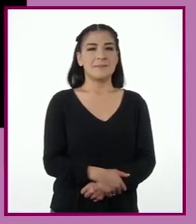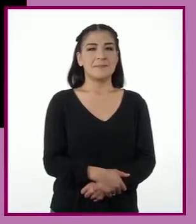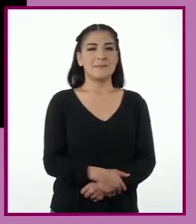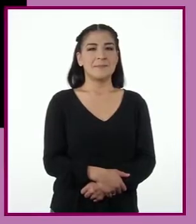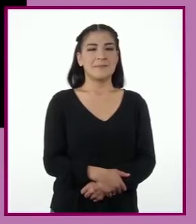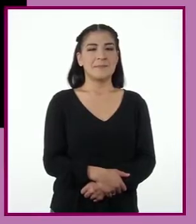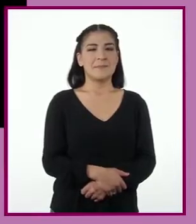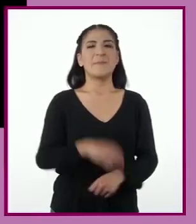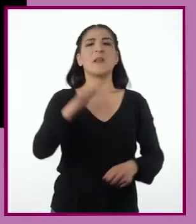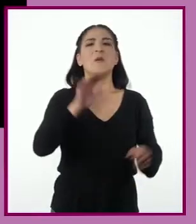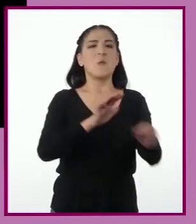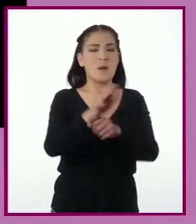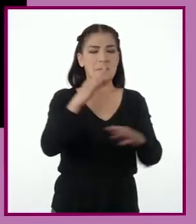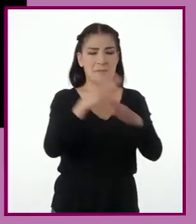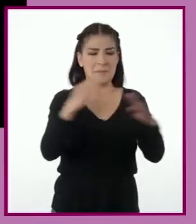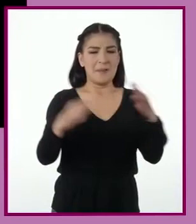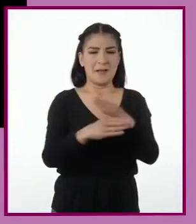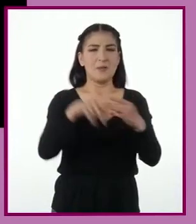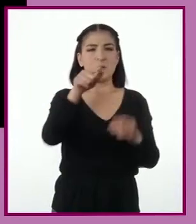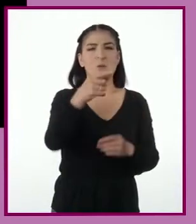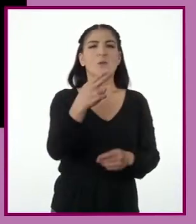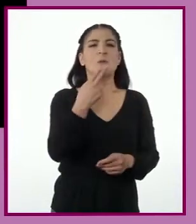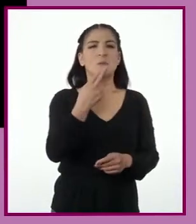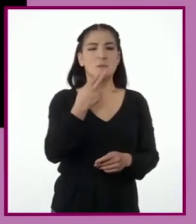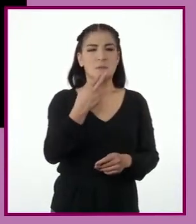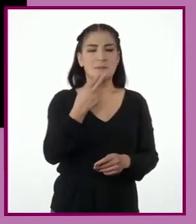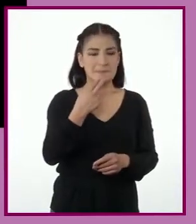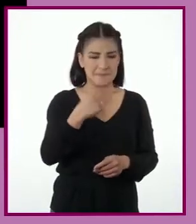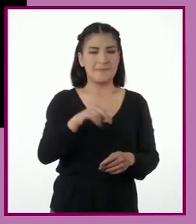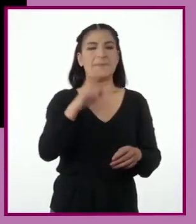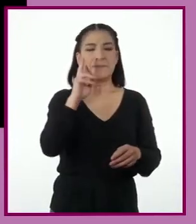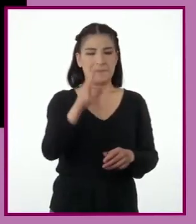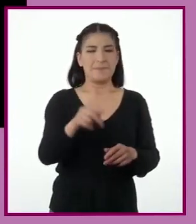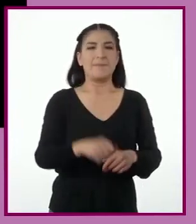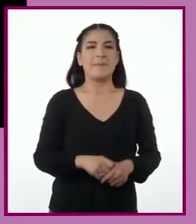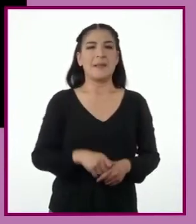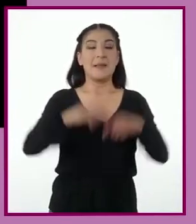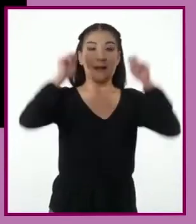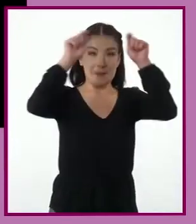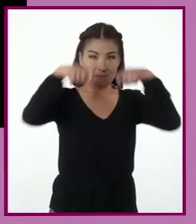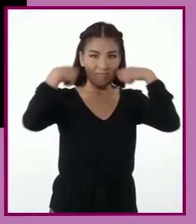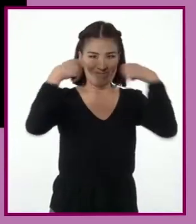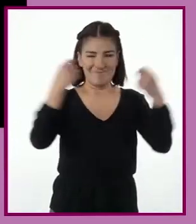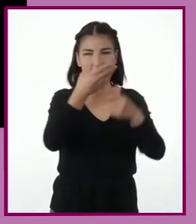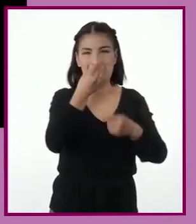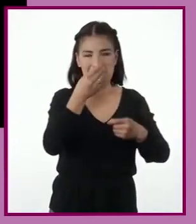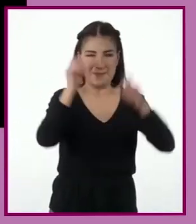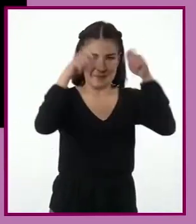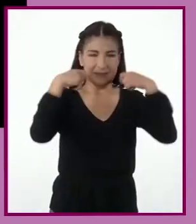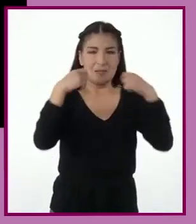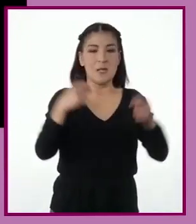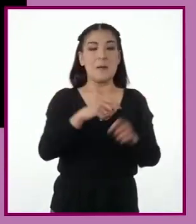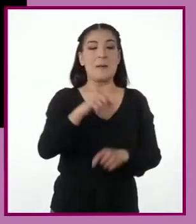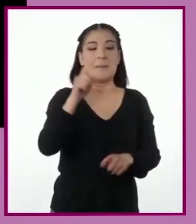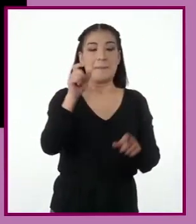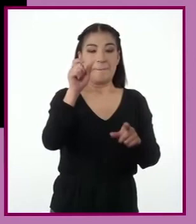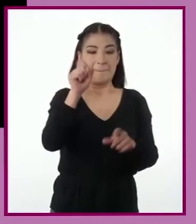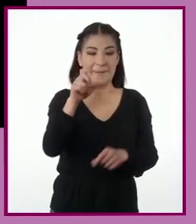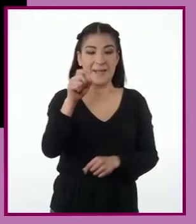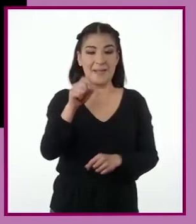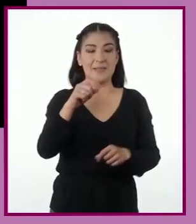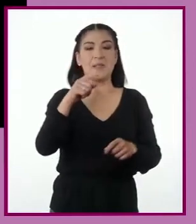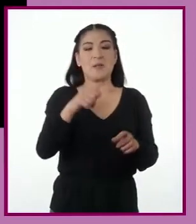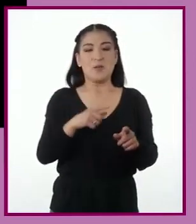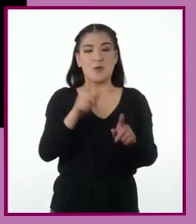Los materiales que vamos a ocupar para este trabajo serán los siguientes: paliacate, 20 dulces de color rojo, 20 amarillos,